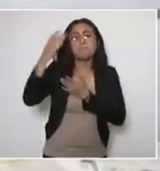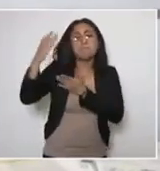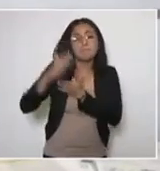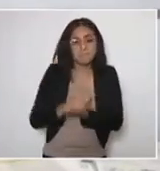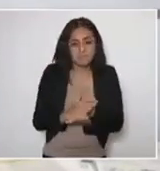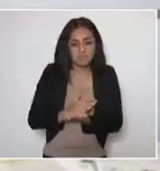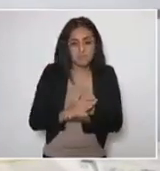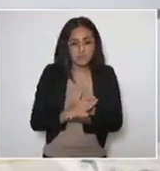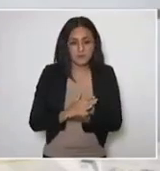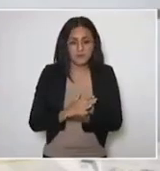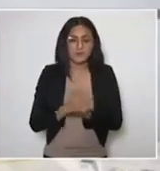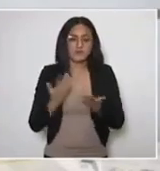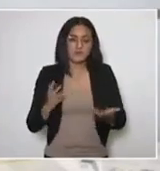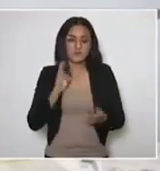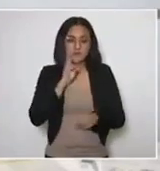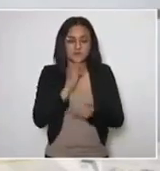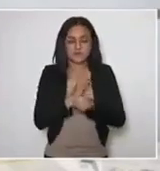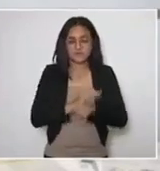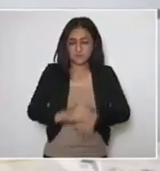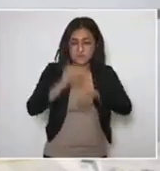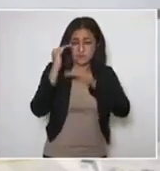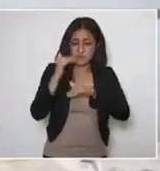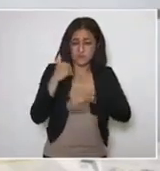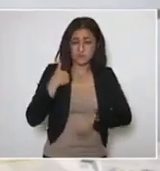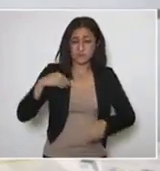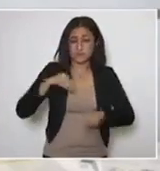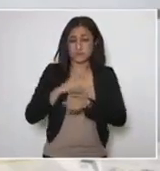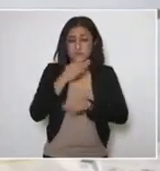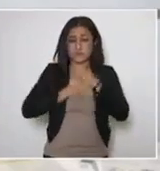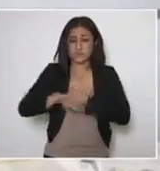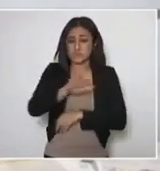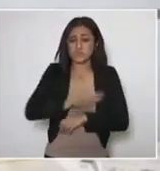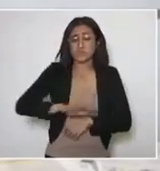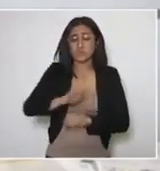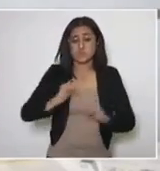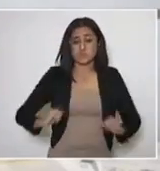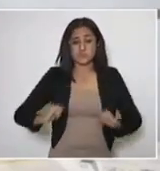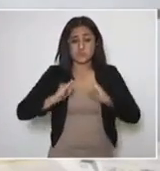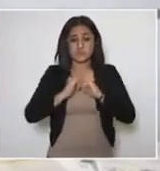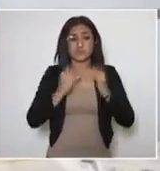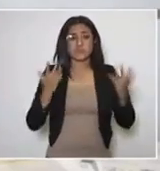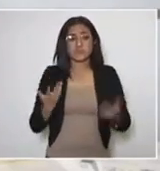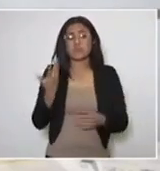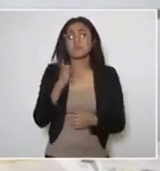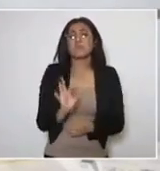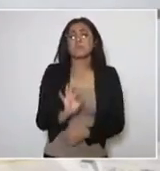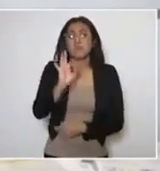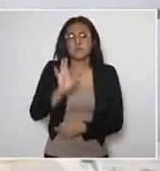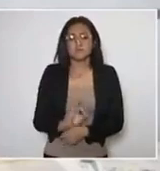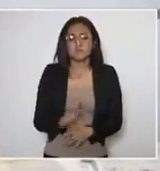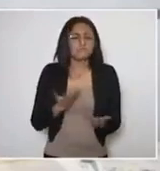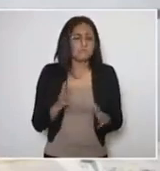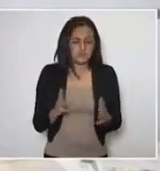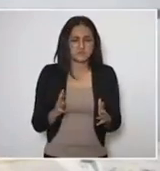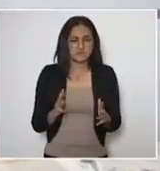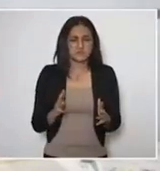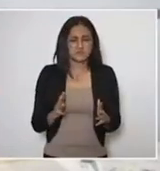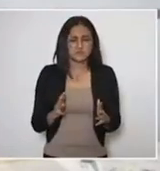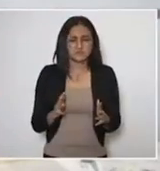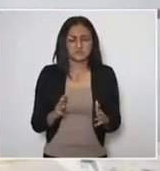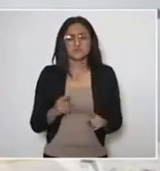corresponde si vemos a la capacidad instalada de todas las instituciones al 10 por ciento aproximadamente